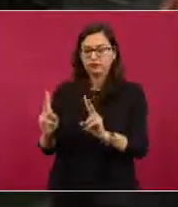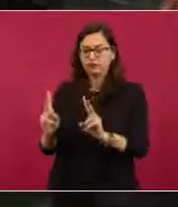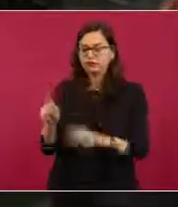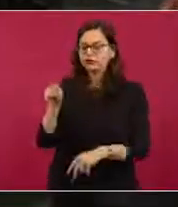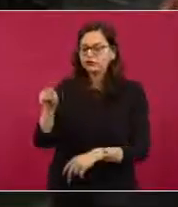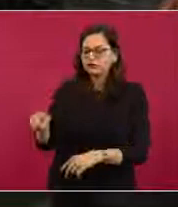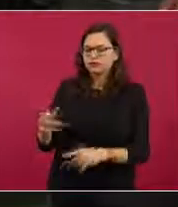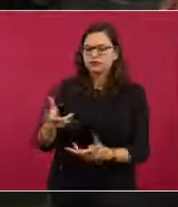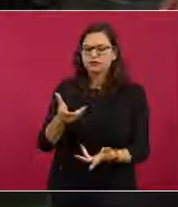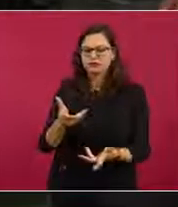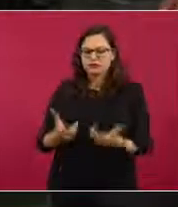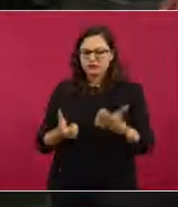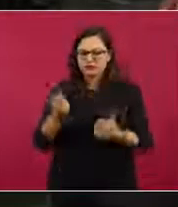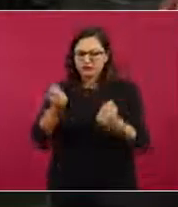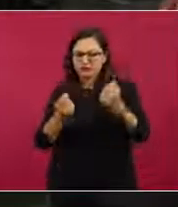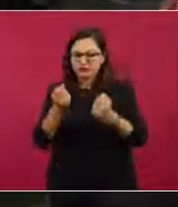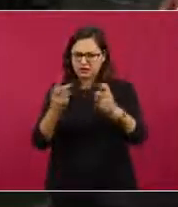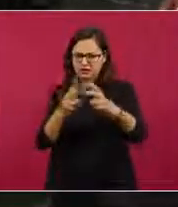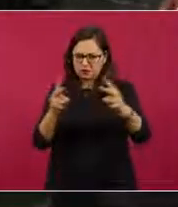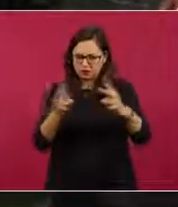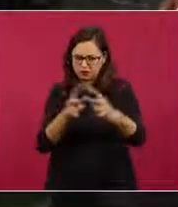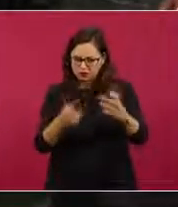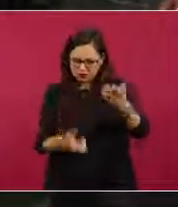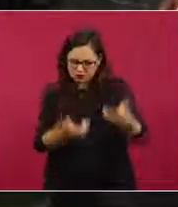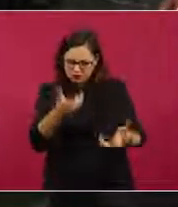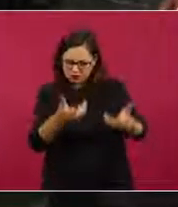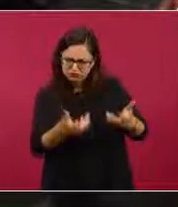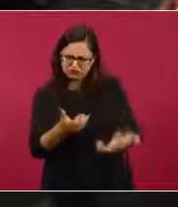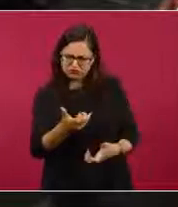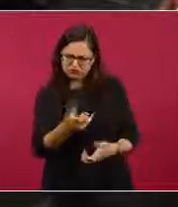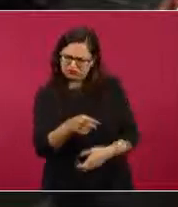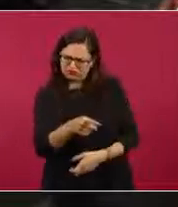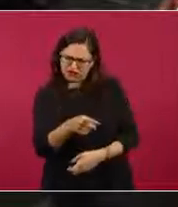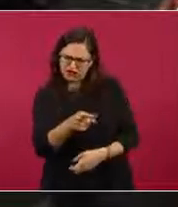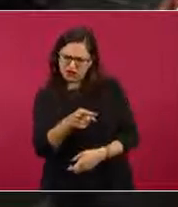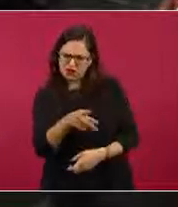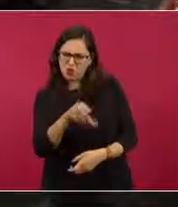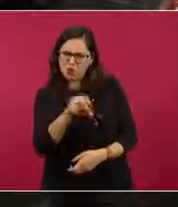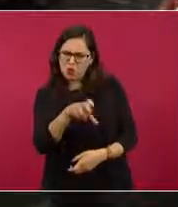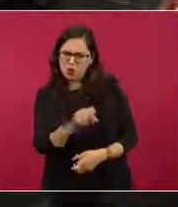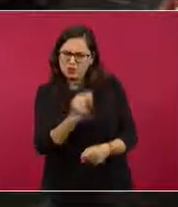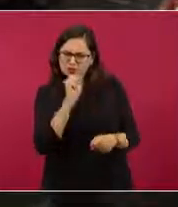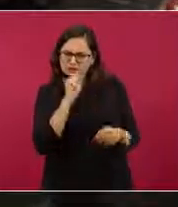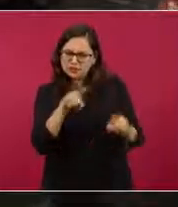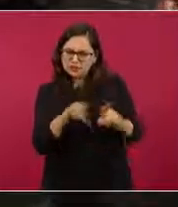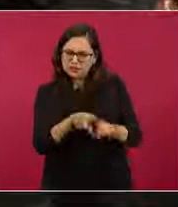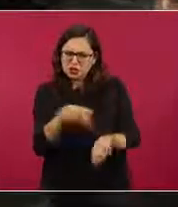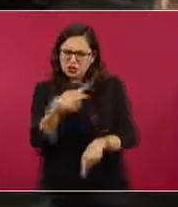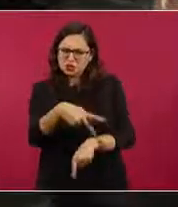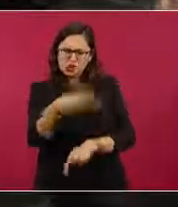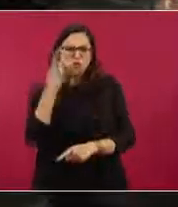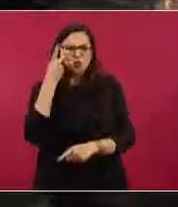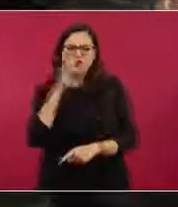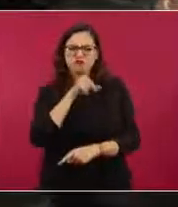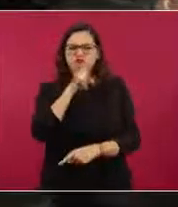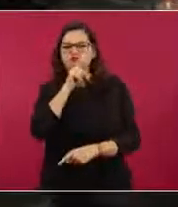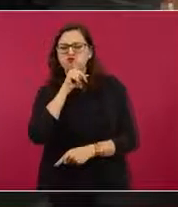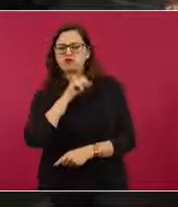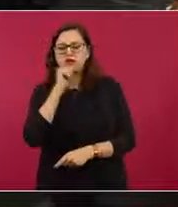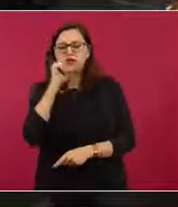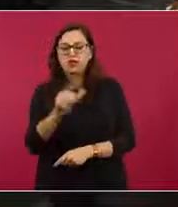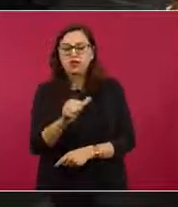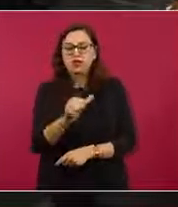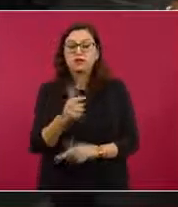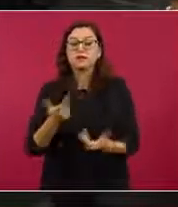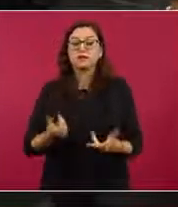Luis Potosí no era en la que viajaba. La desaparición de Pedro Carrizales, la ficha de búsqueda